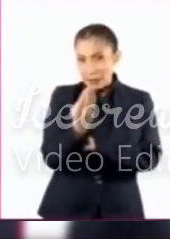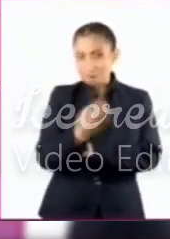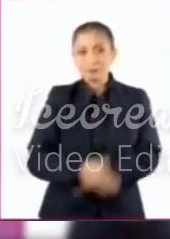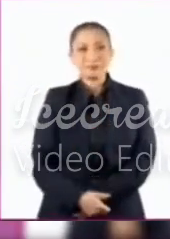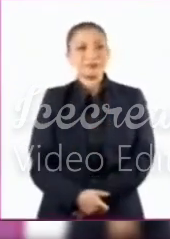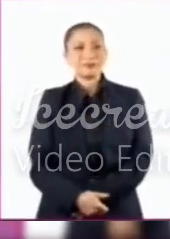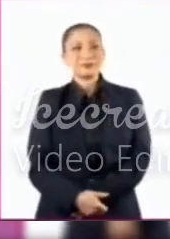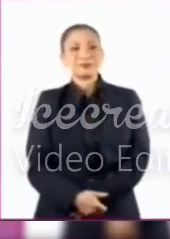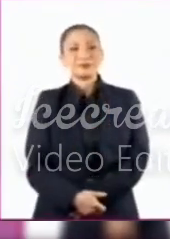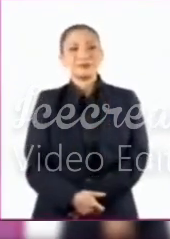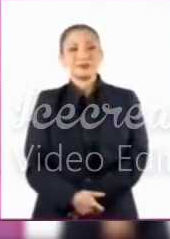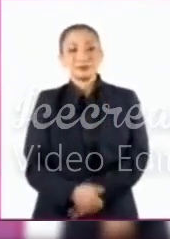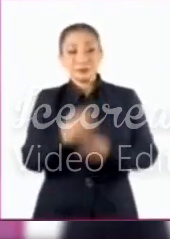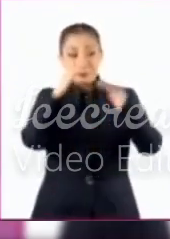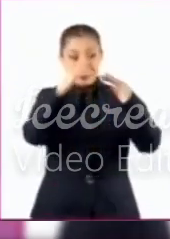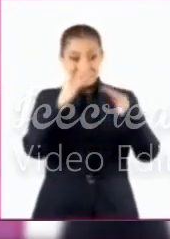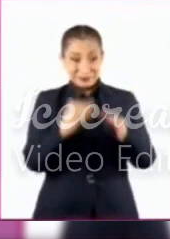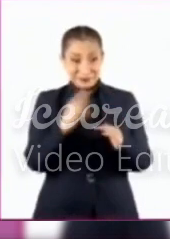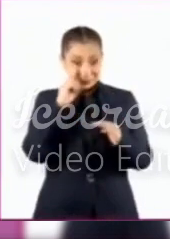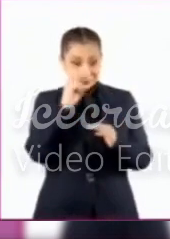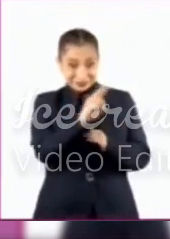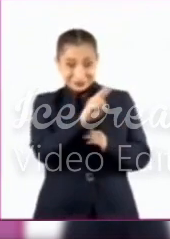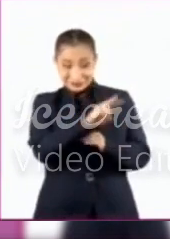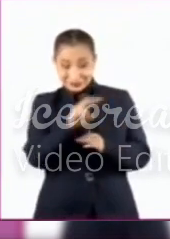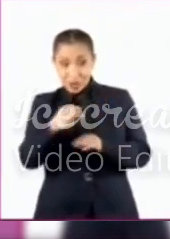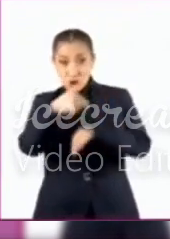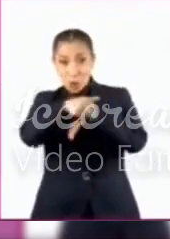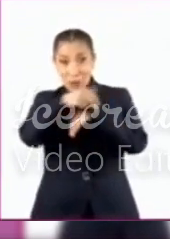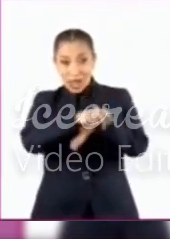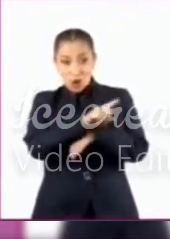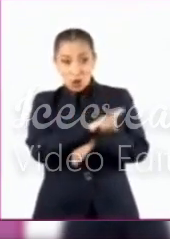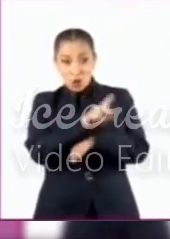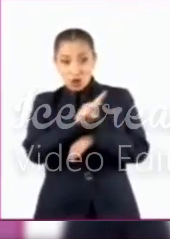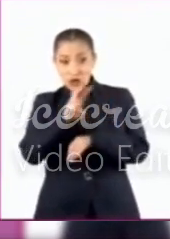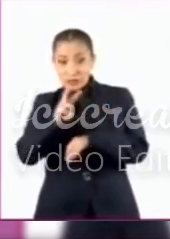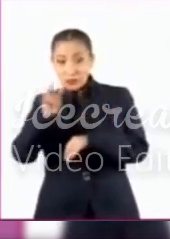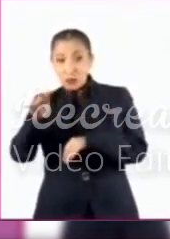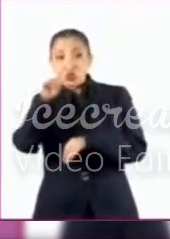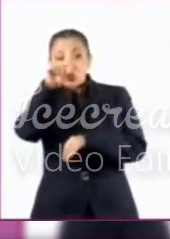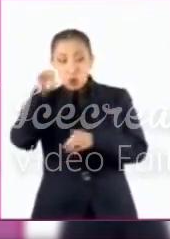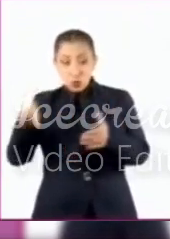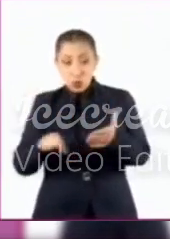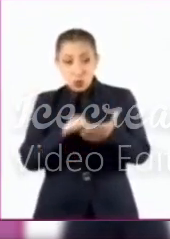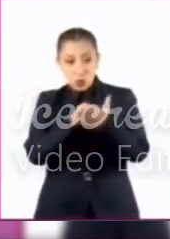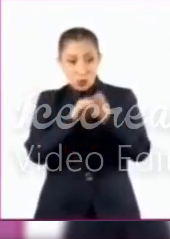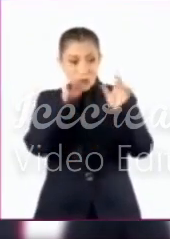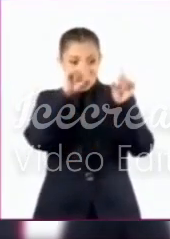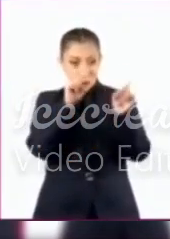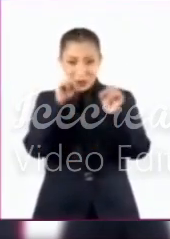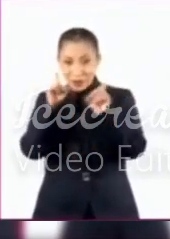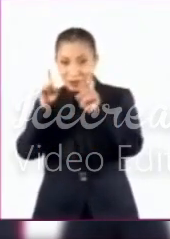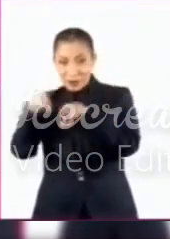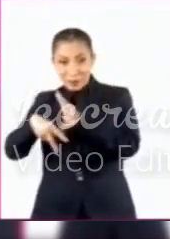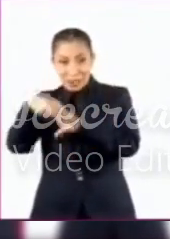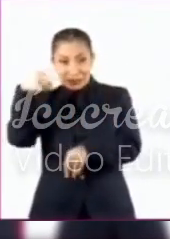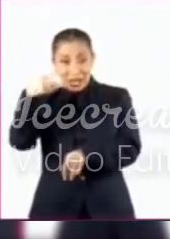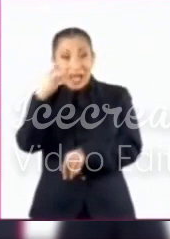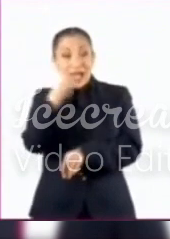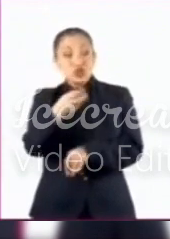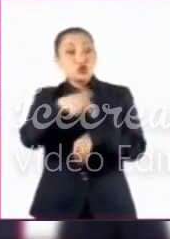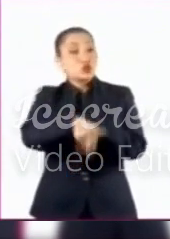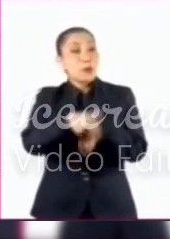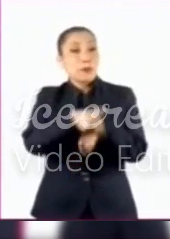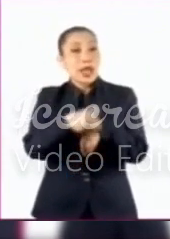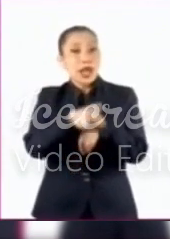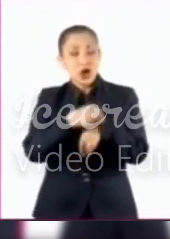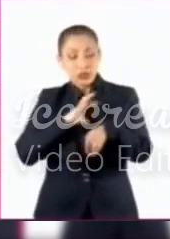imágenes. Debajo de cada imagen hay un número que ustedes deberán colocar en los espacios vacíos. Estos